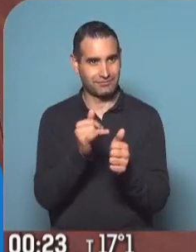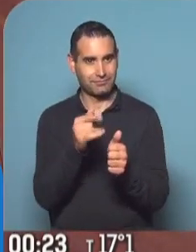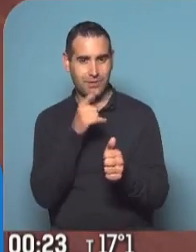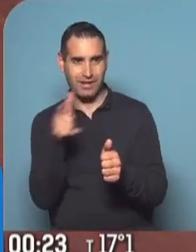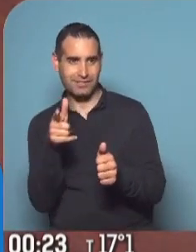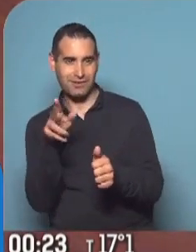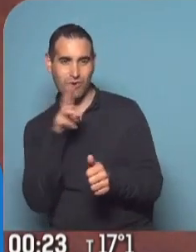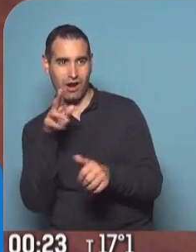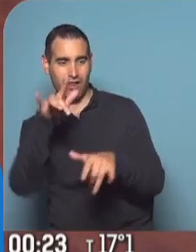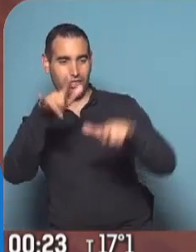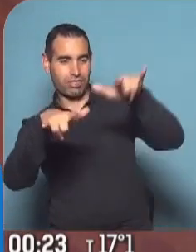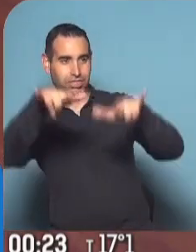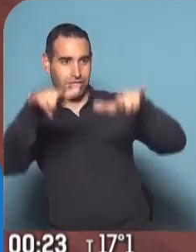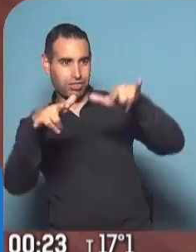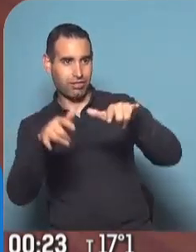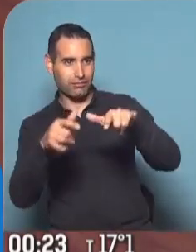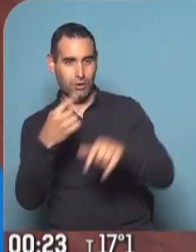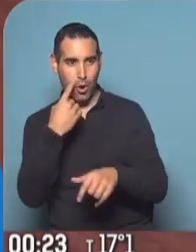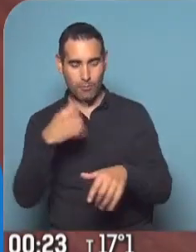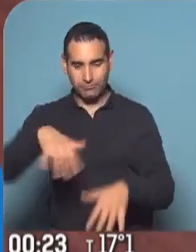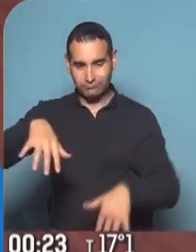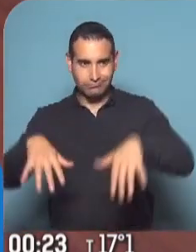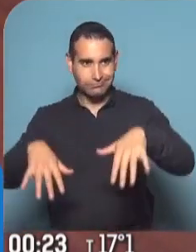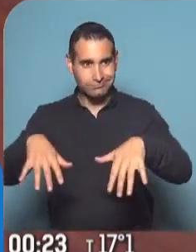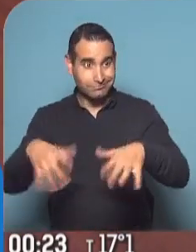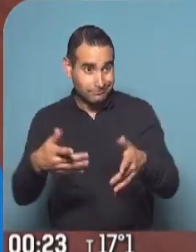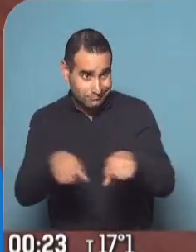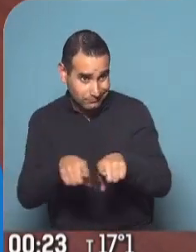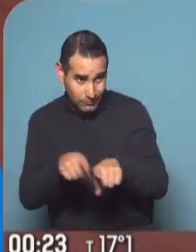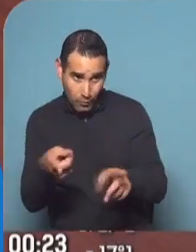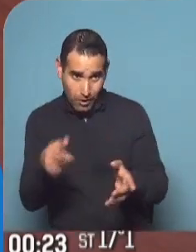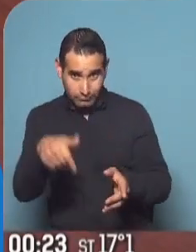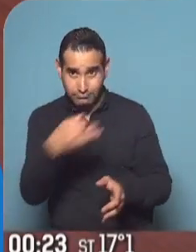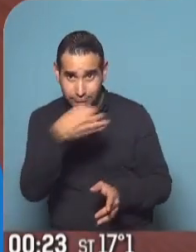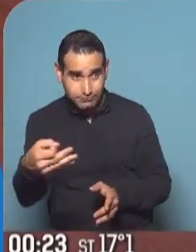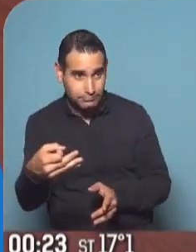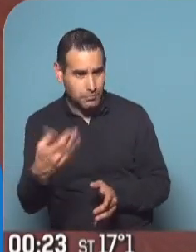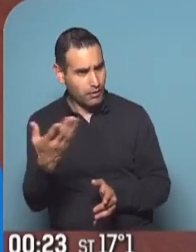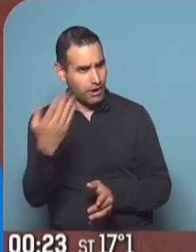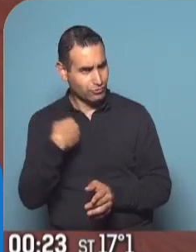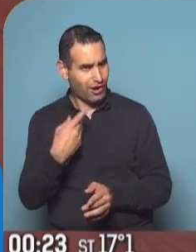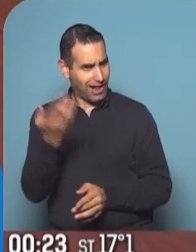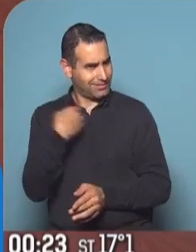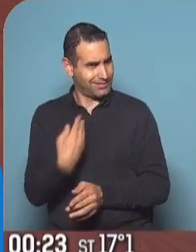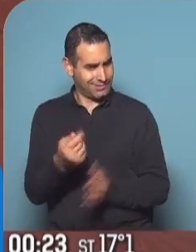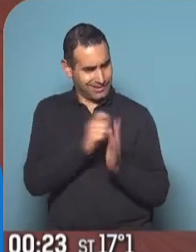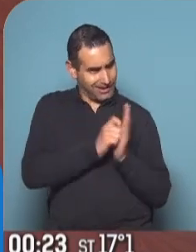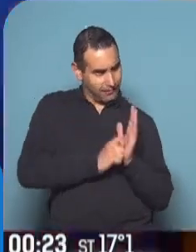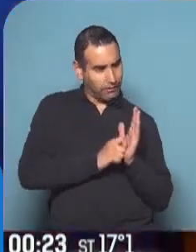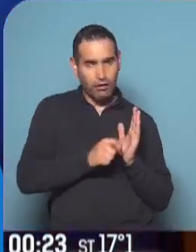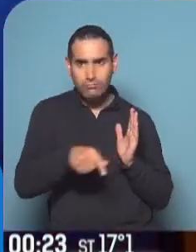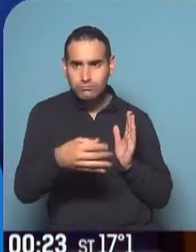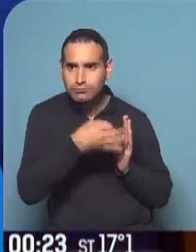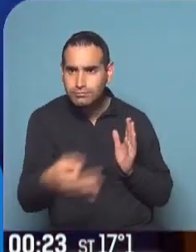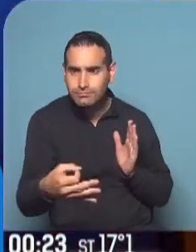de modo que es curioso como la literatura algunos casos se anticipa un poco a la la realidad